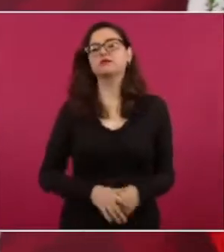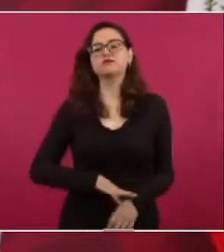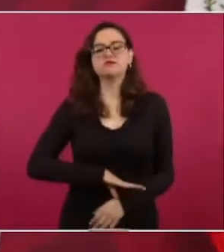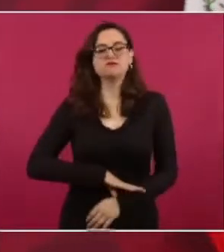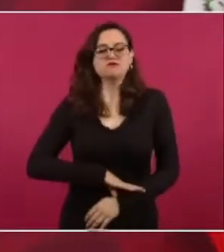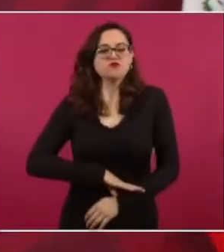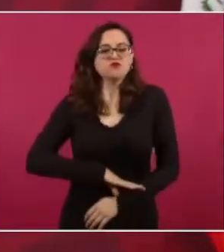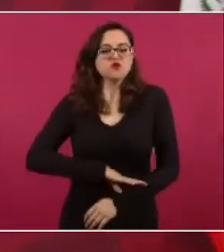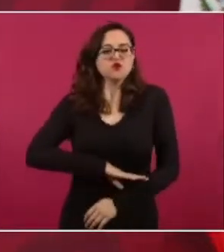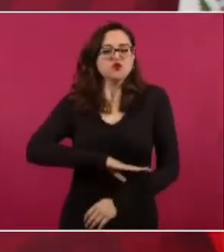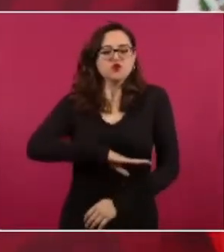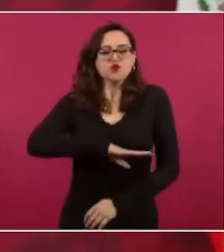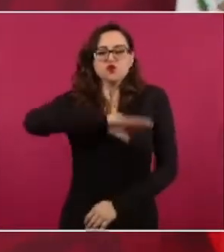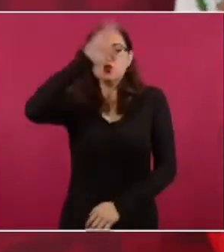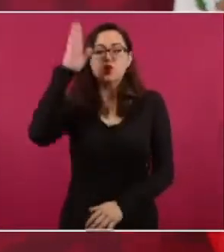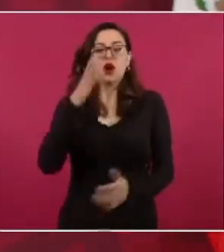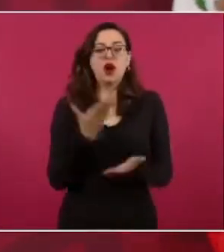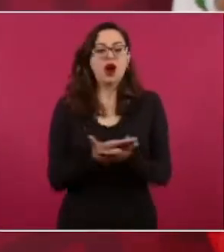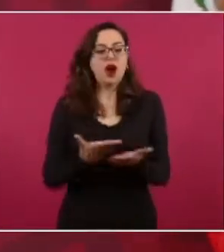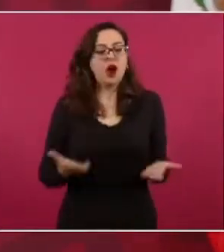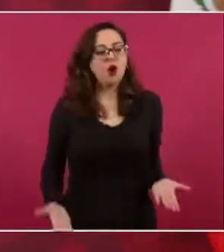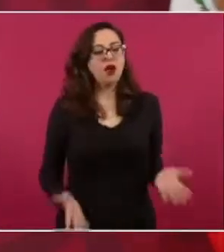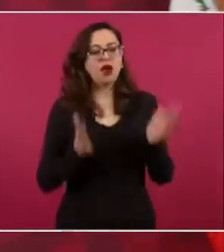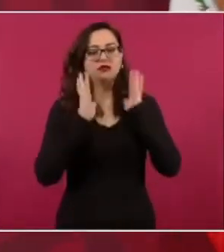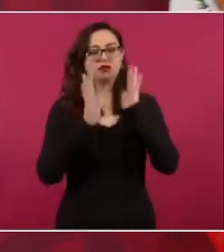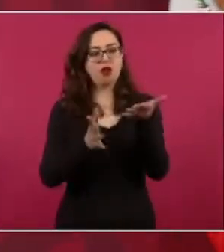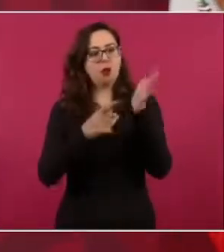todo su racismo, el clasismo,